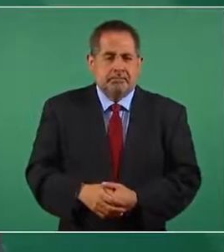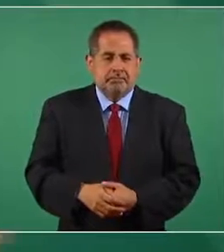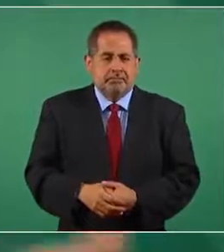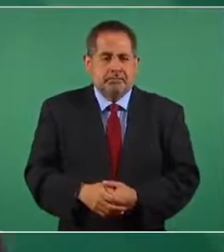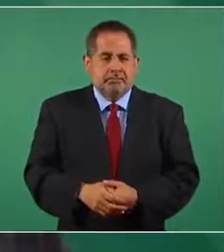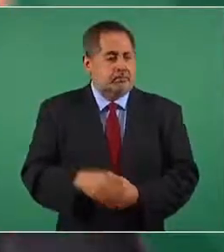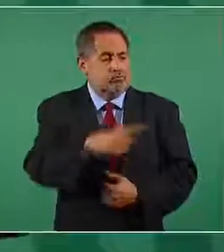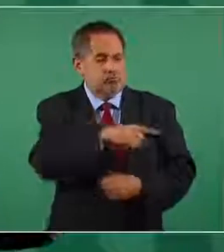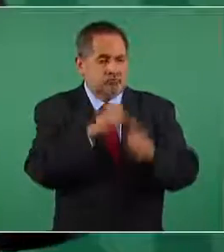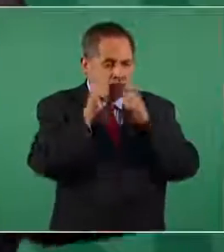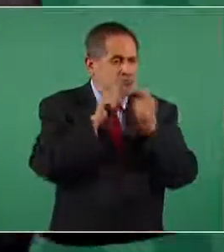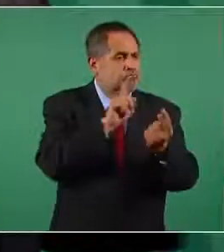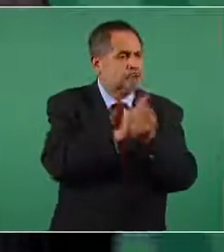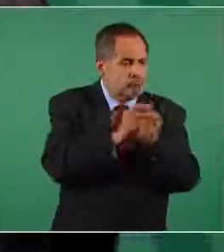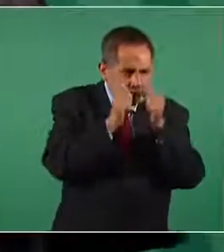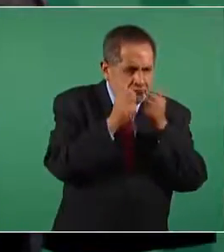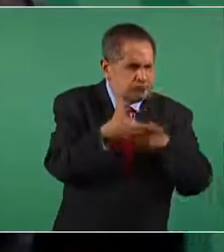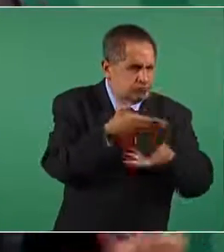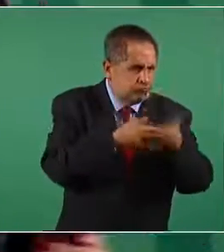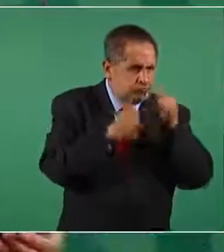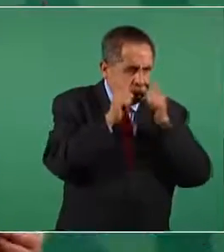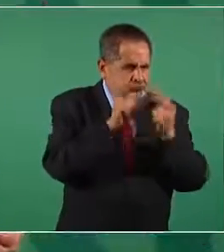¿A quiénes reciben?